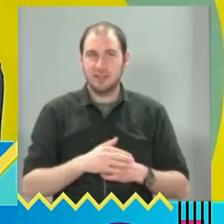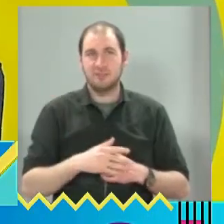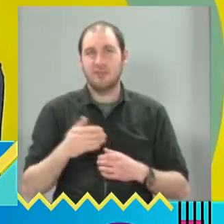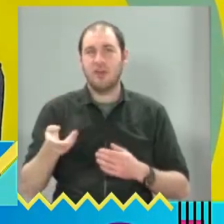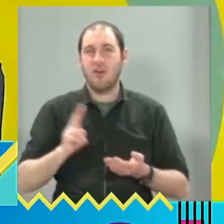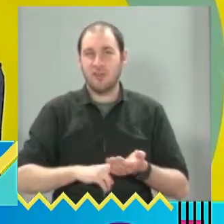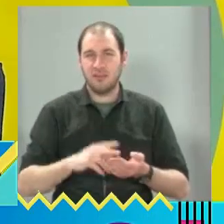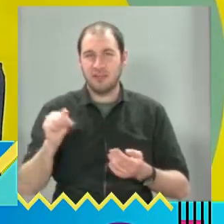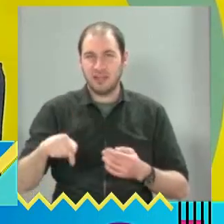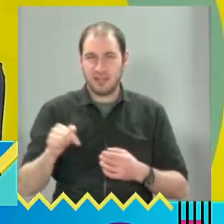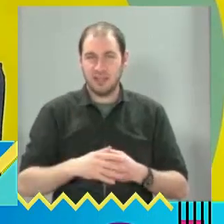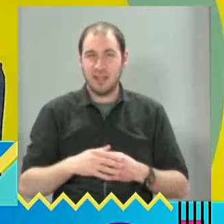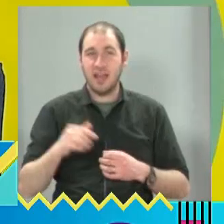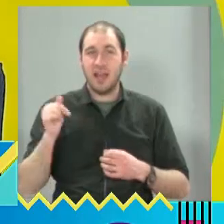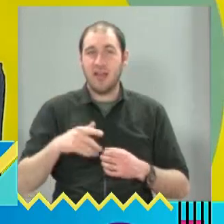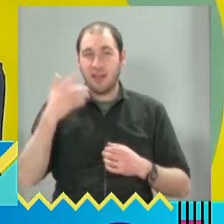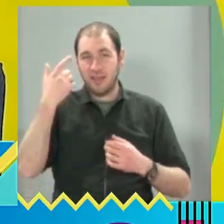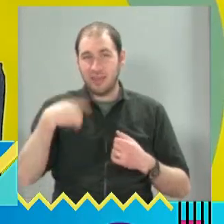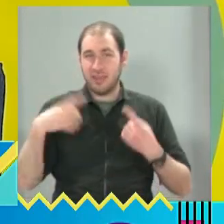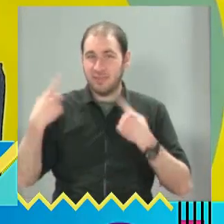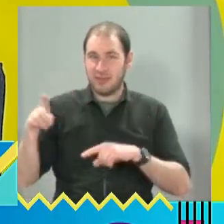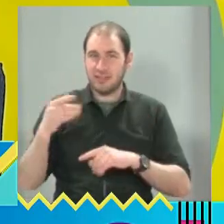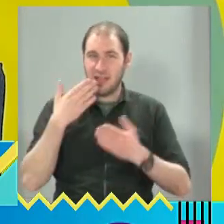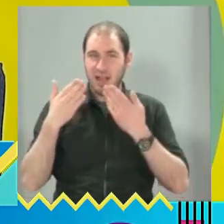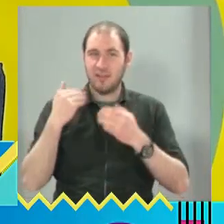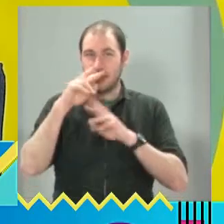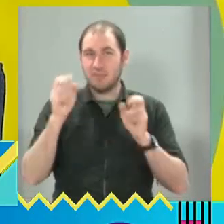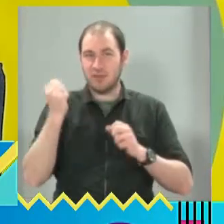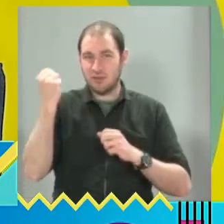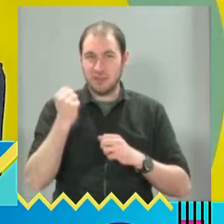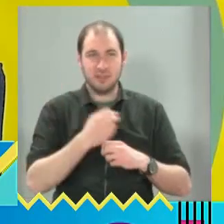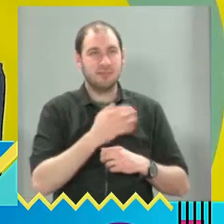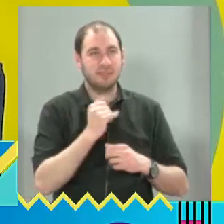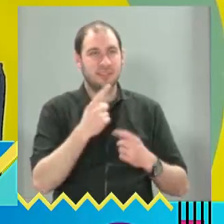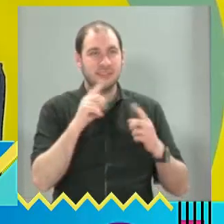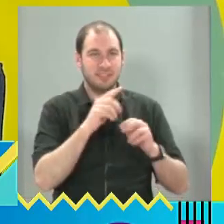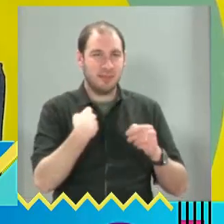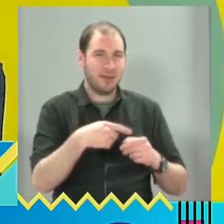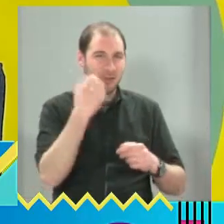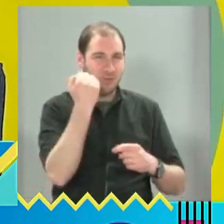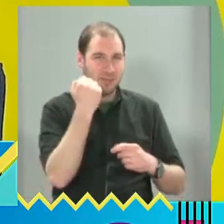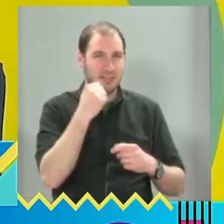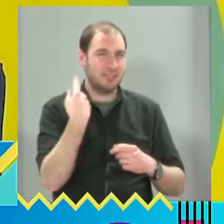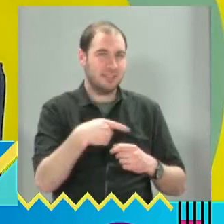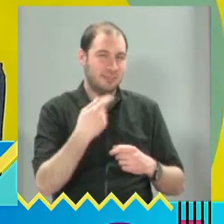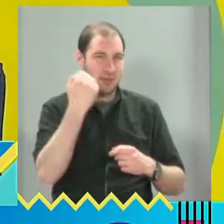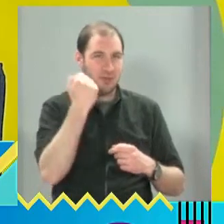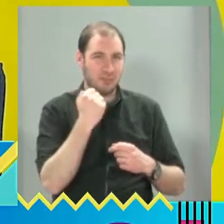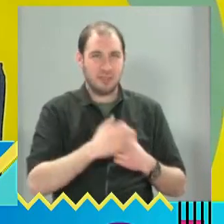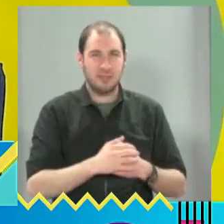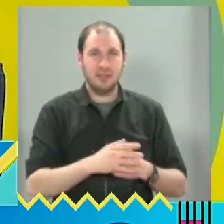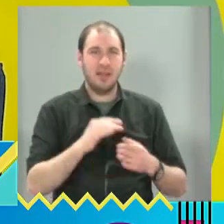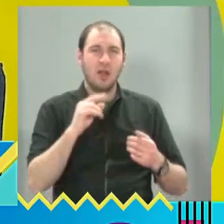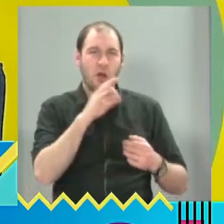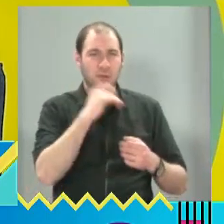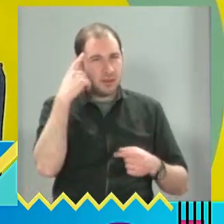estar nuevamente aquí, esta vez con otro perfil, quizás hablando de la economía, ¿no? Siempre de economía, de distintos